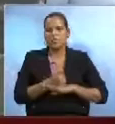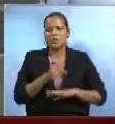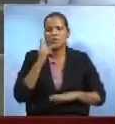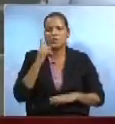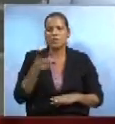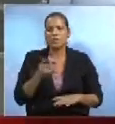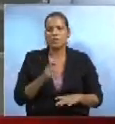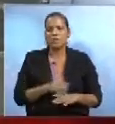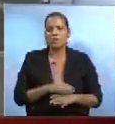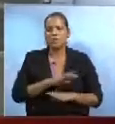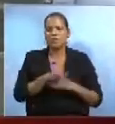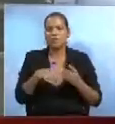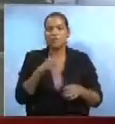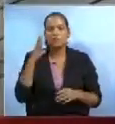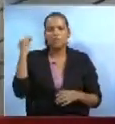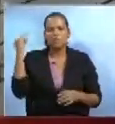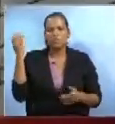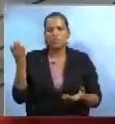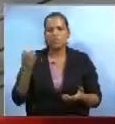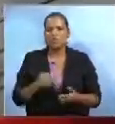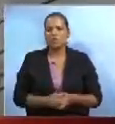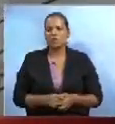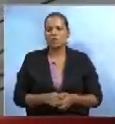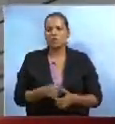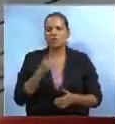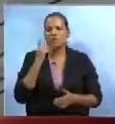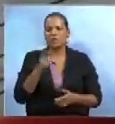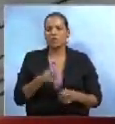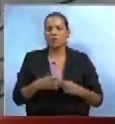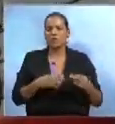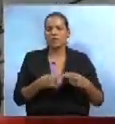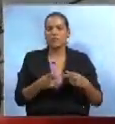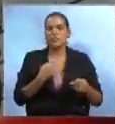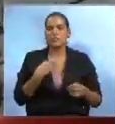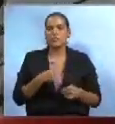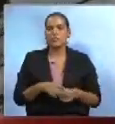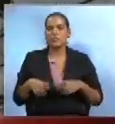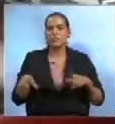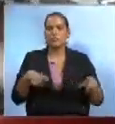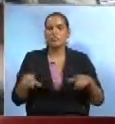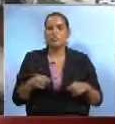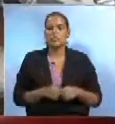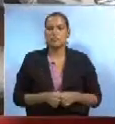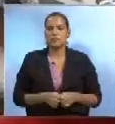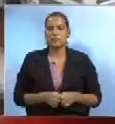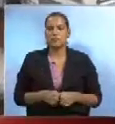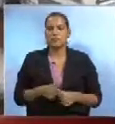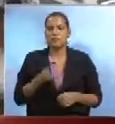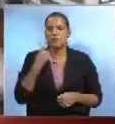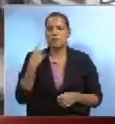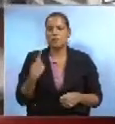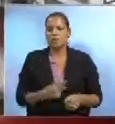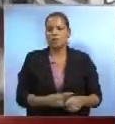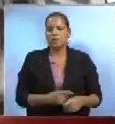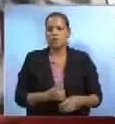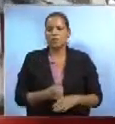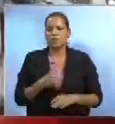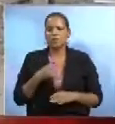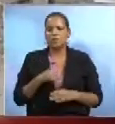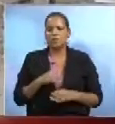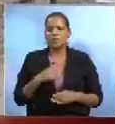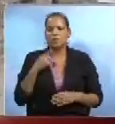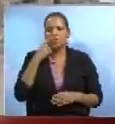dicho lo que todo mundo escuchó. Que en el Comité de Reconstrucción para los Lugares Afectados, presidido por el vicepresidente